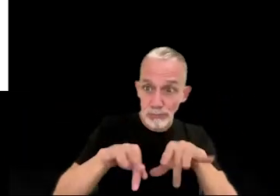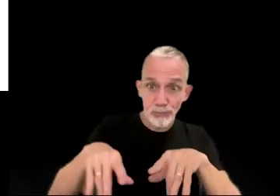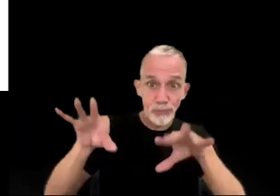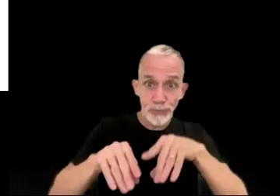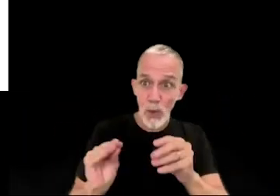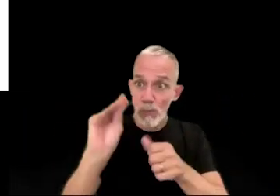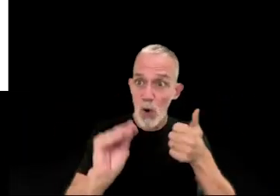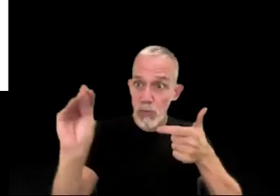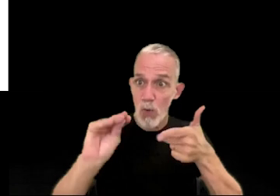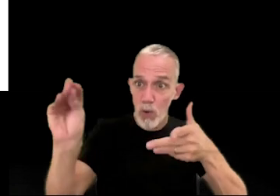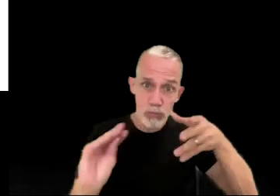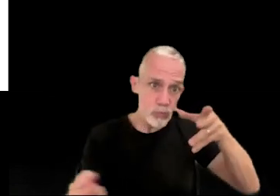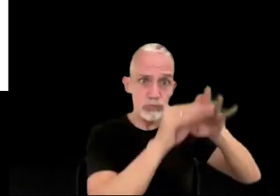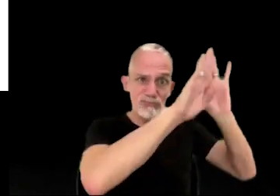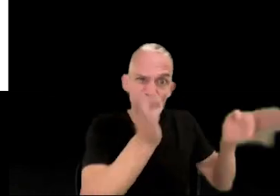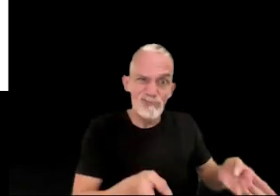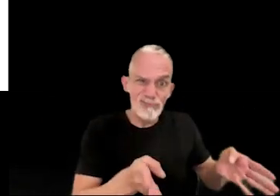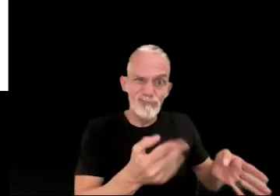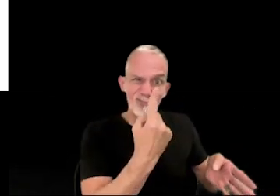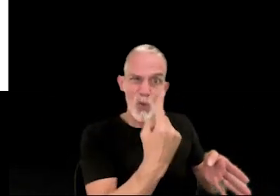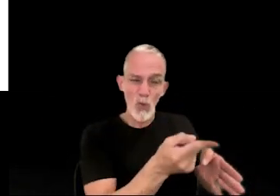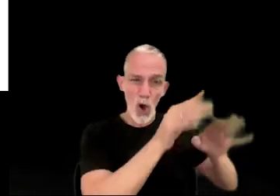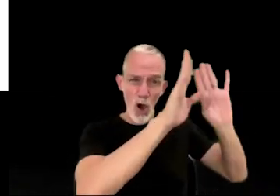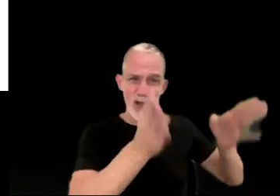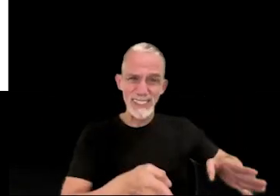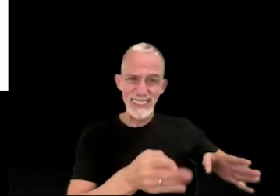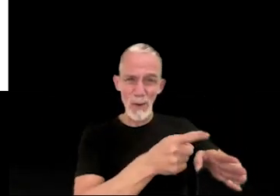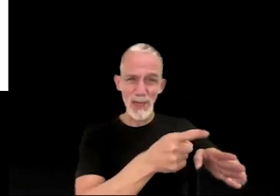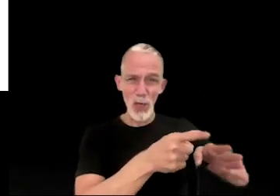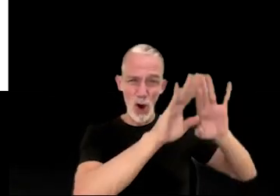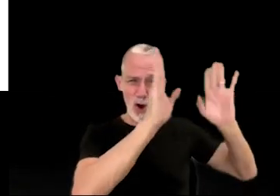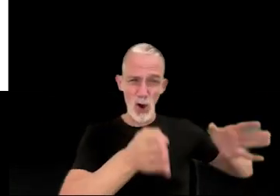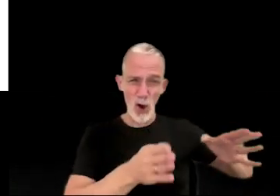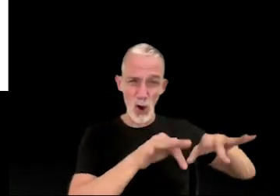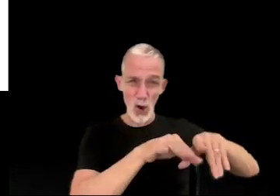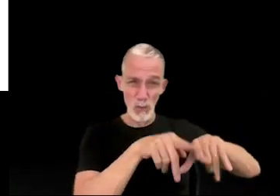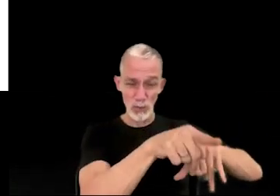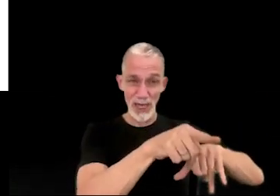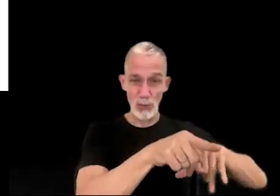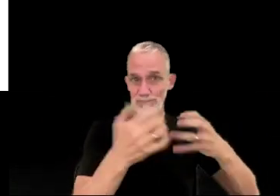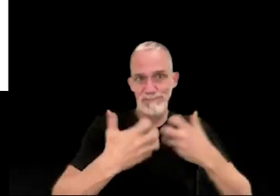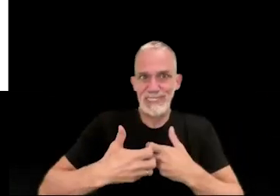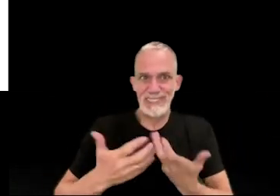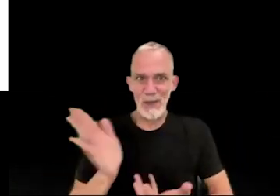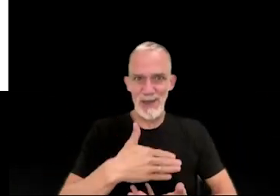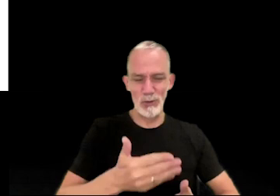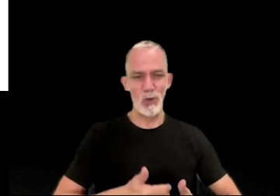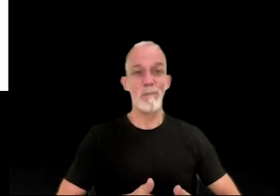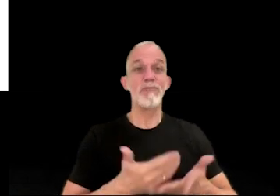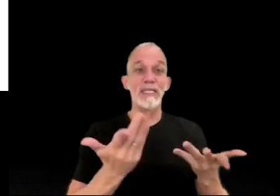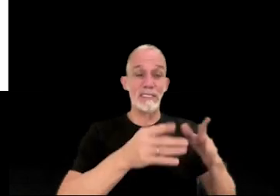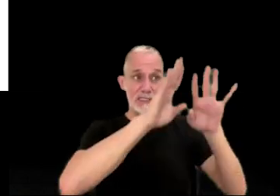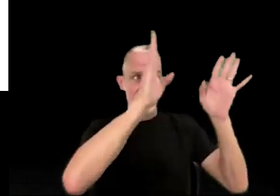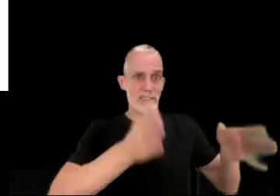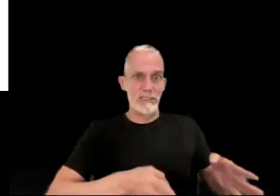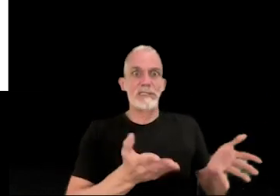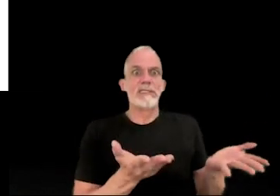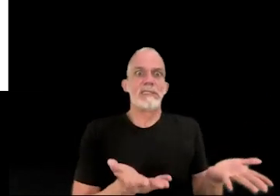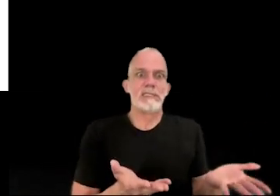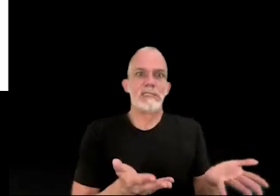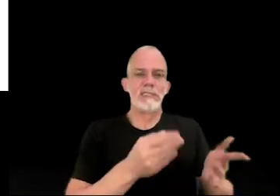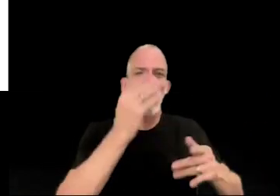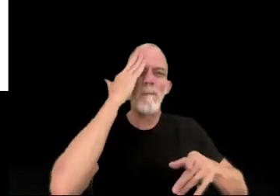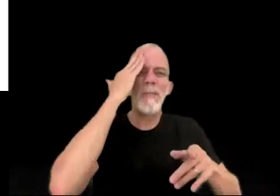bueno, todo lo que se les pueda ocurrir, que informáticamente es casi todo, pasa por los sistemas hoy en día. Entonces, la disponibilidad de la memoria,